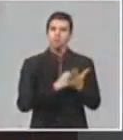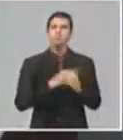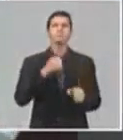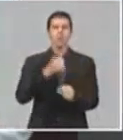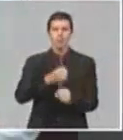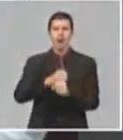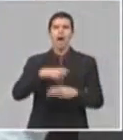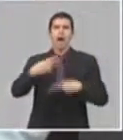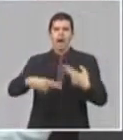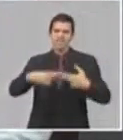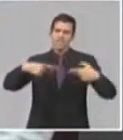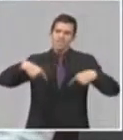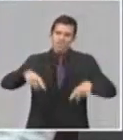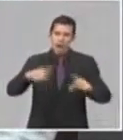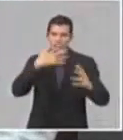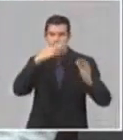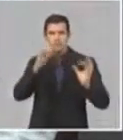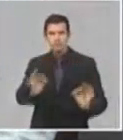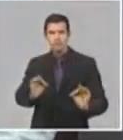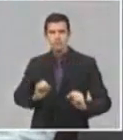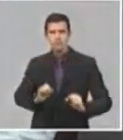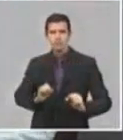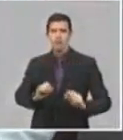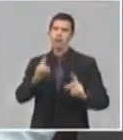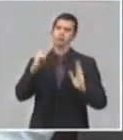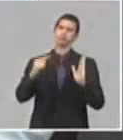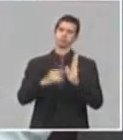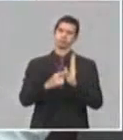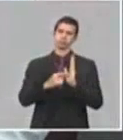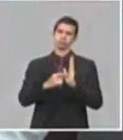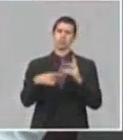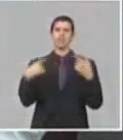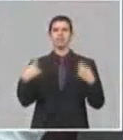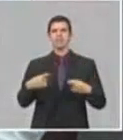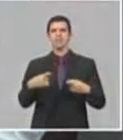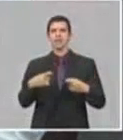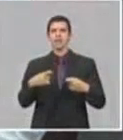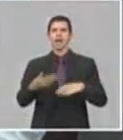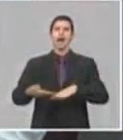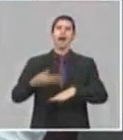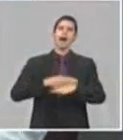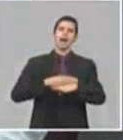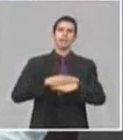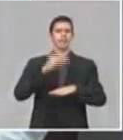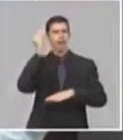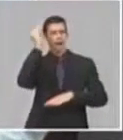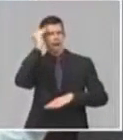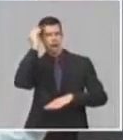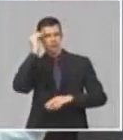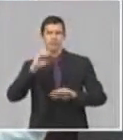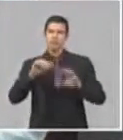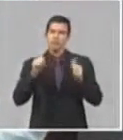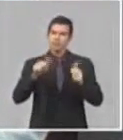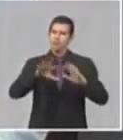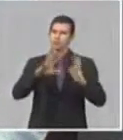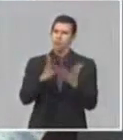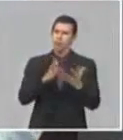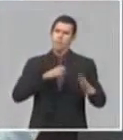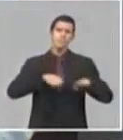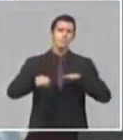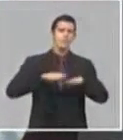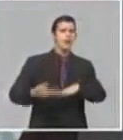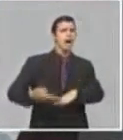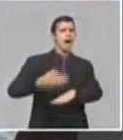preparación de los organismos e implementar una estrategia de comunicación que varía rápido eficazmente de